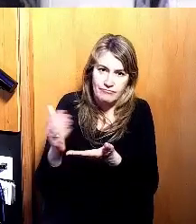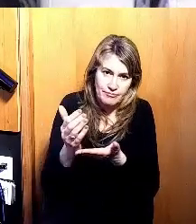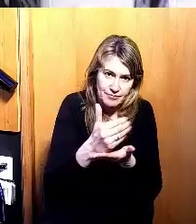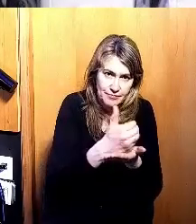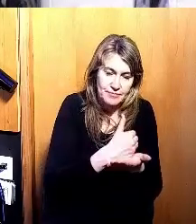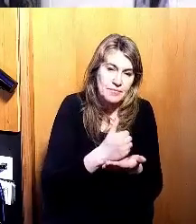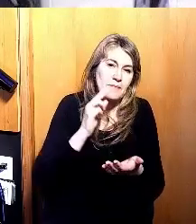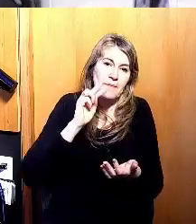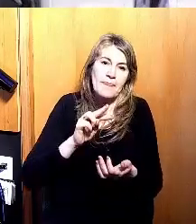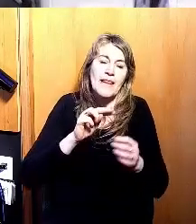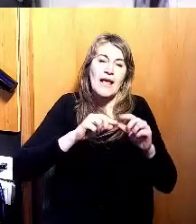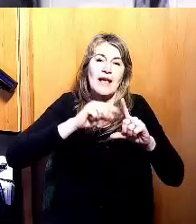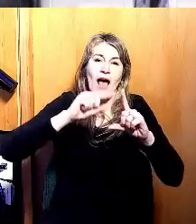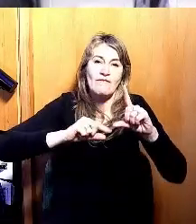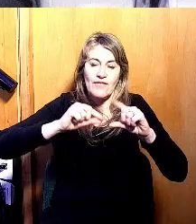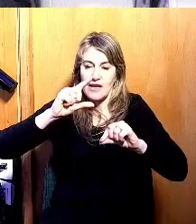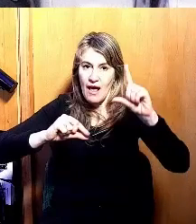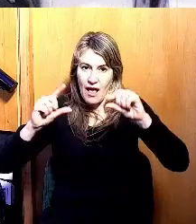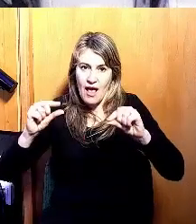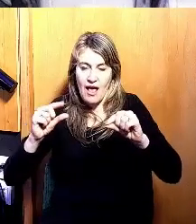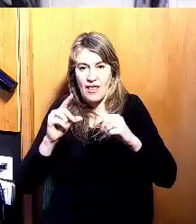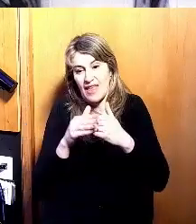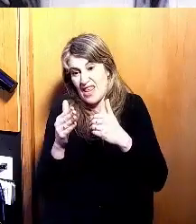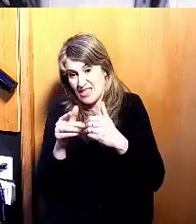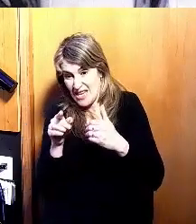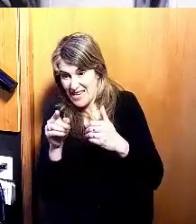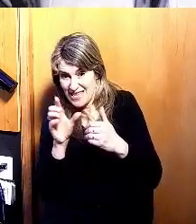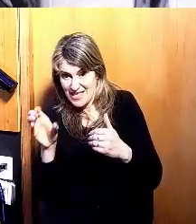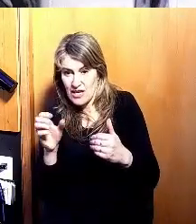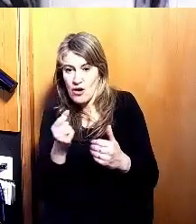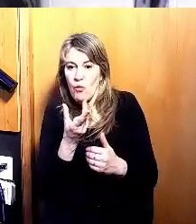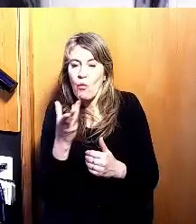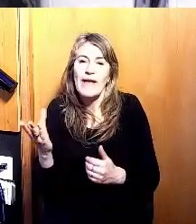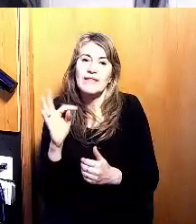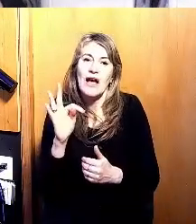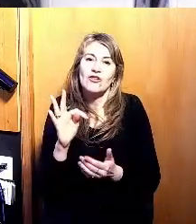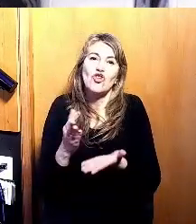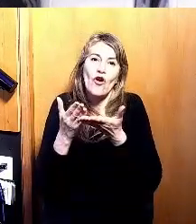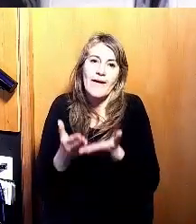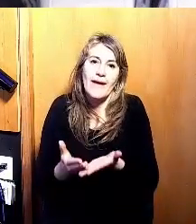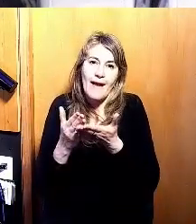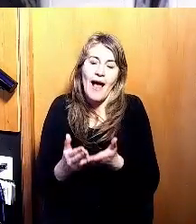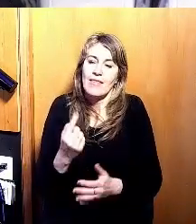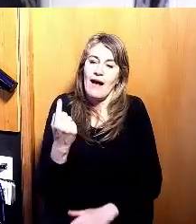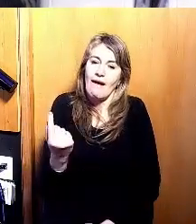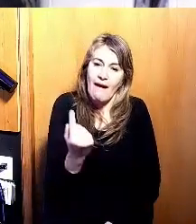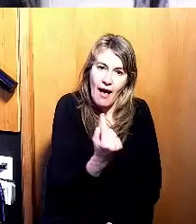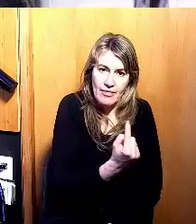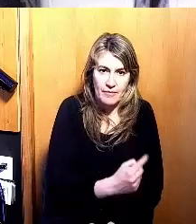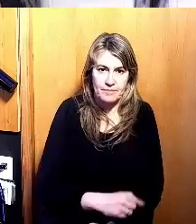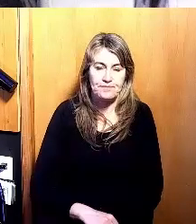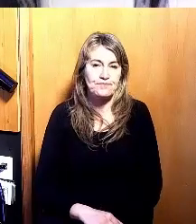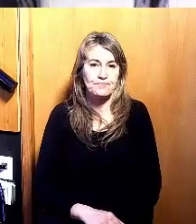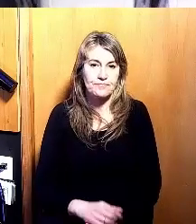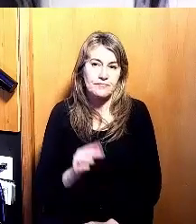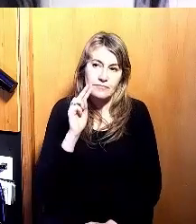Utilizando la gráfica de la derecha, en donde están las toneladas por cuenca, se puede hacer un filtrado y ver, bueno, en